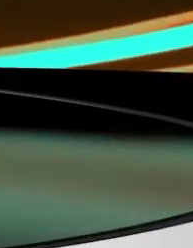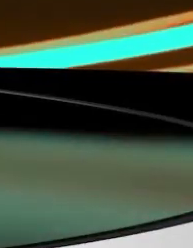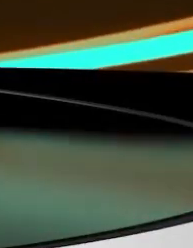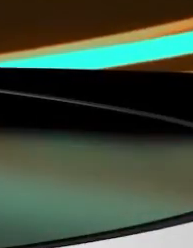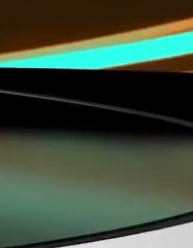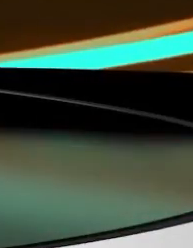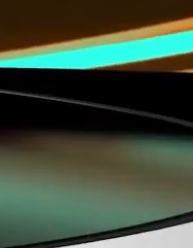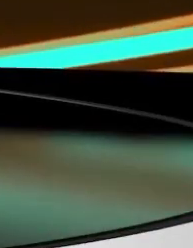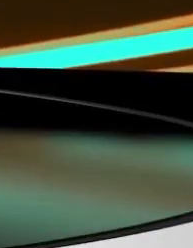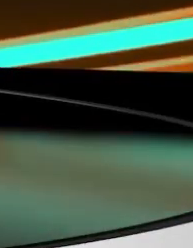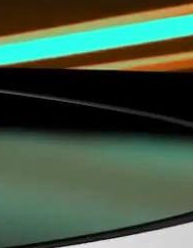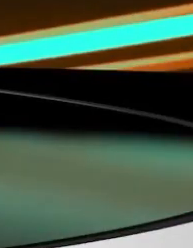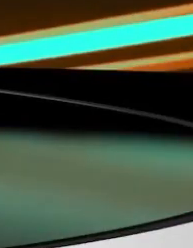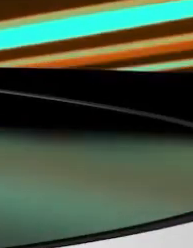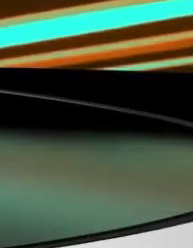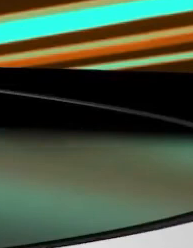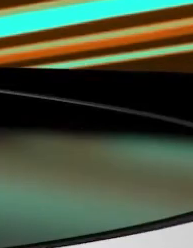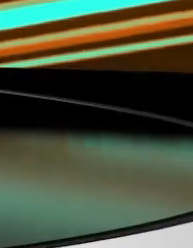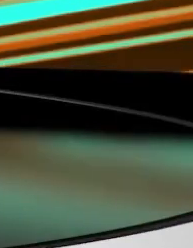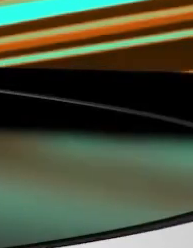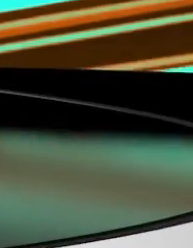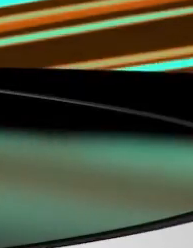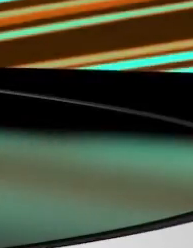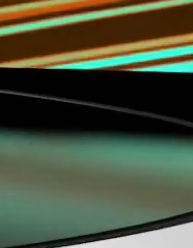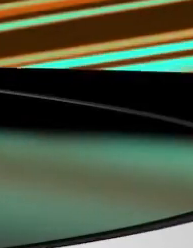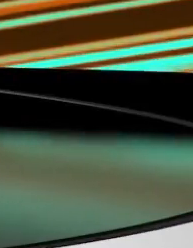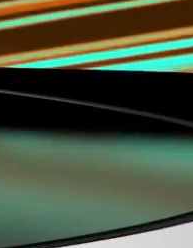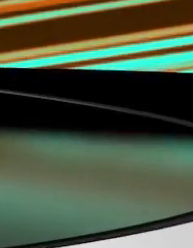procesos de desalación costera.